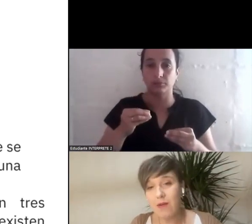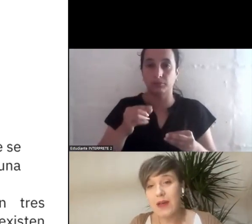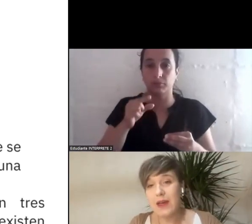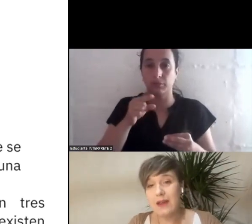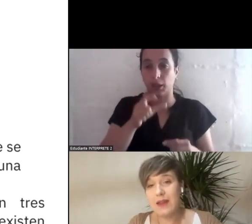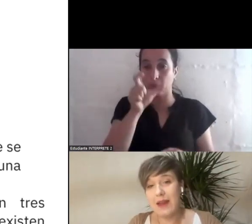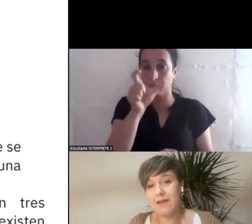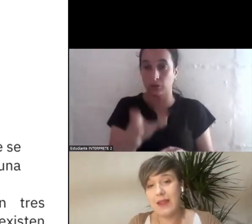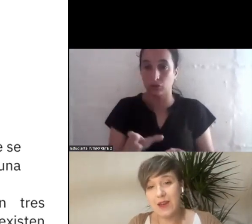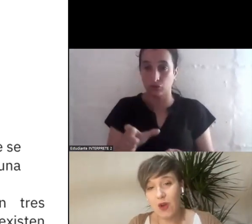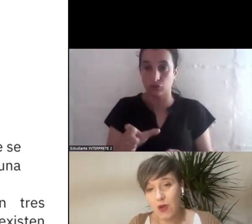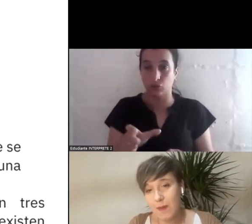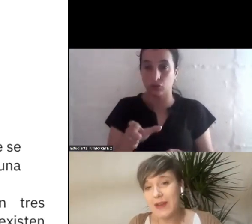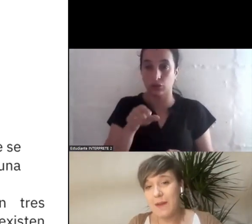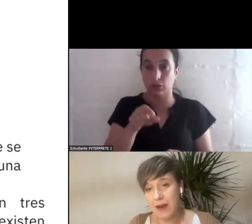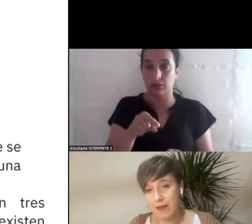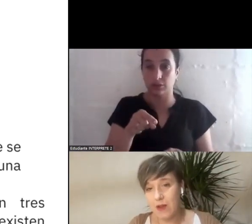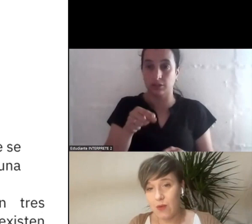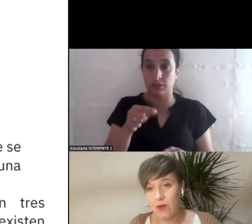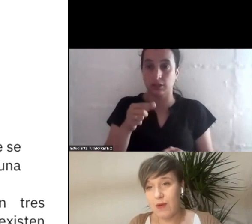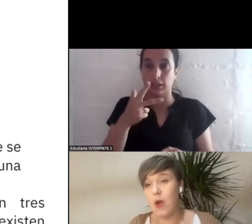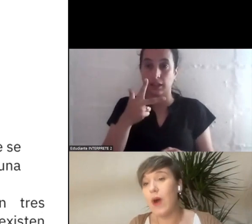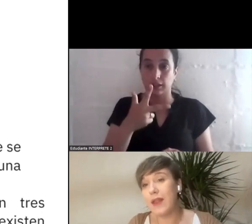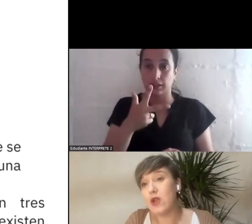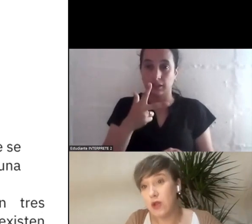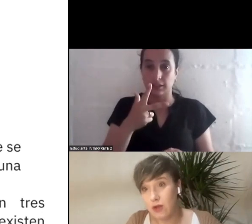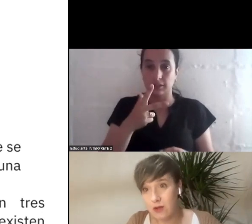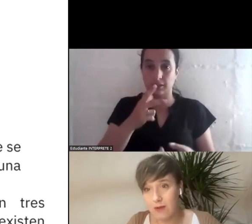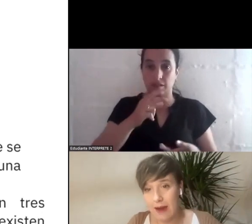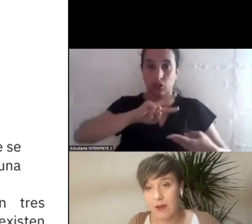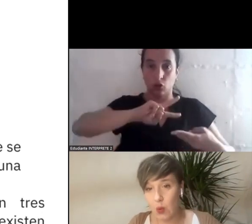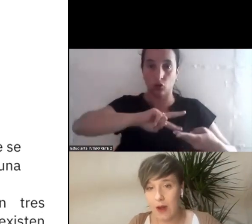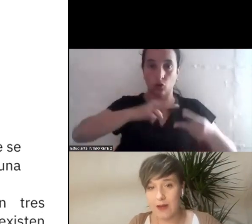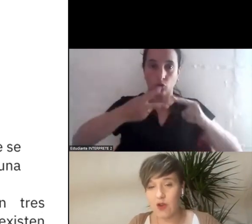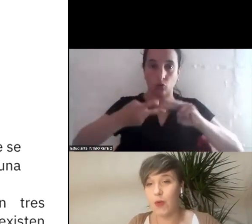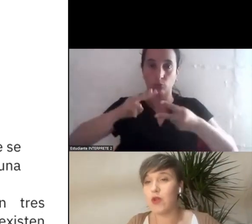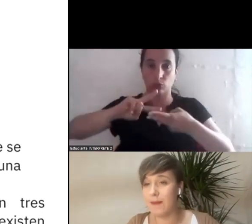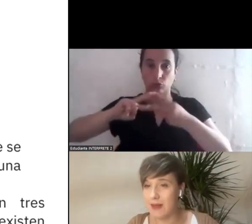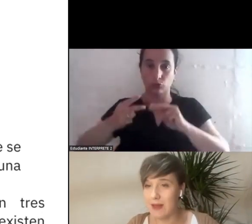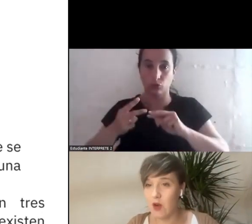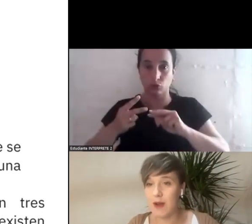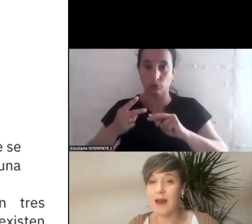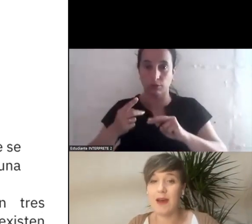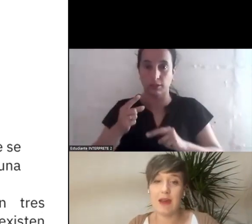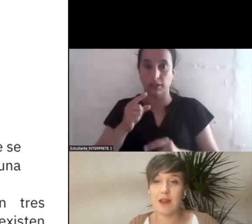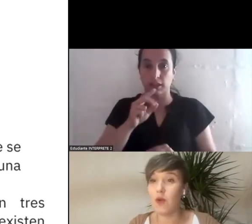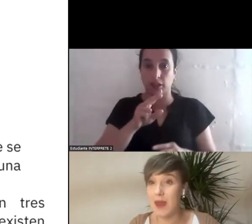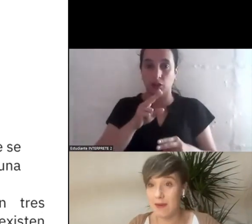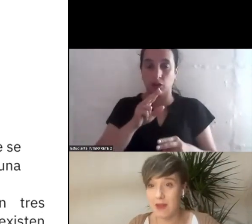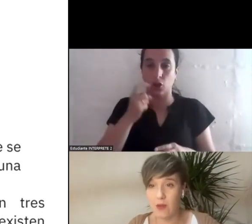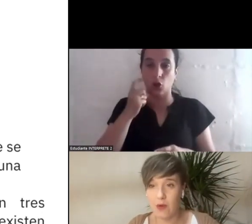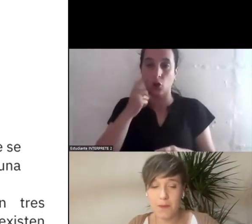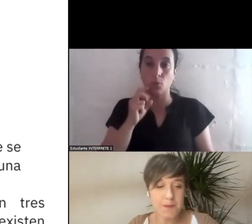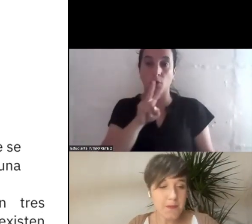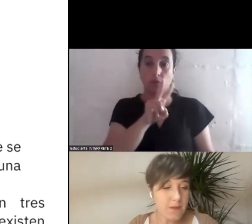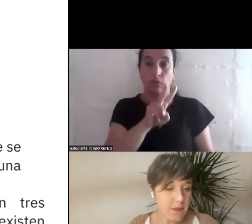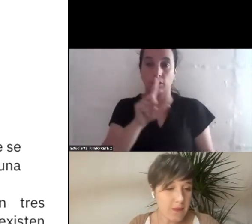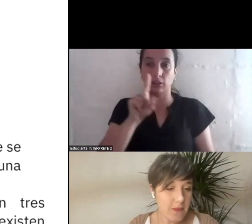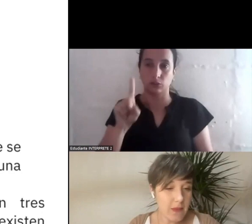de Down tienen 3 cromosomas en el par 21, en lugar de los 2 habituales, ¿no? Por eso también se denomina trisomía